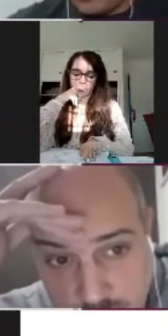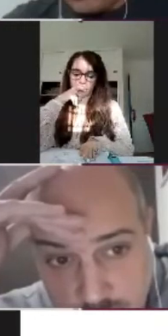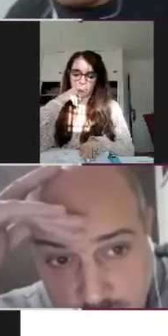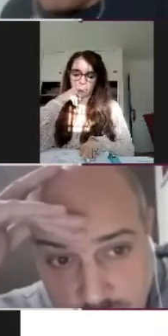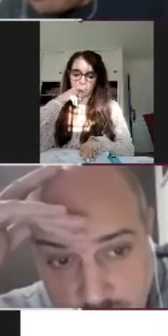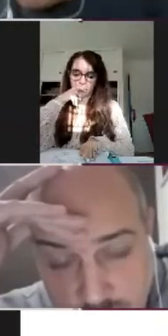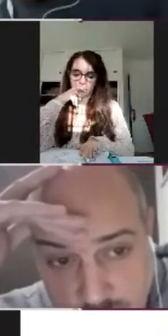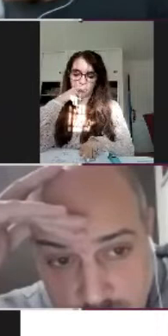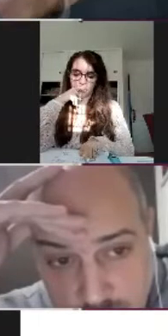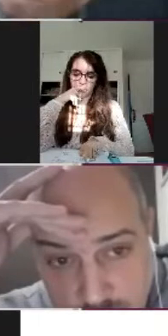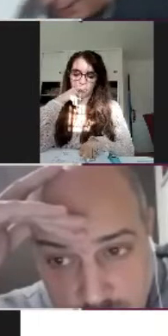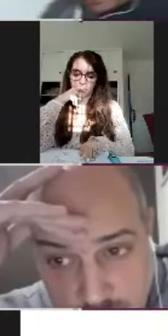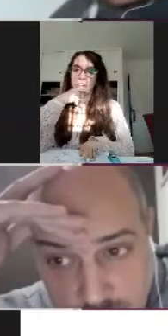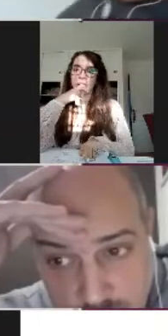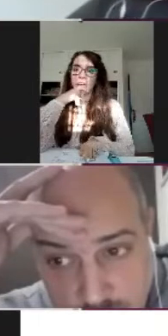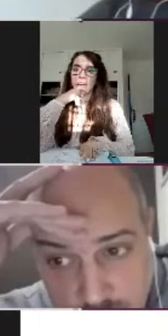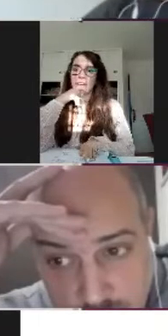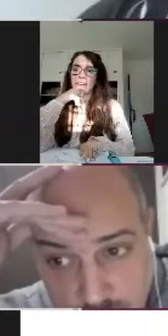¿Entendiste o no?